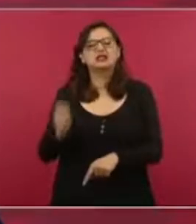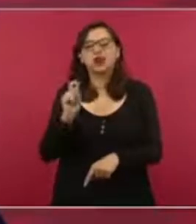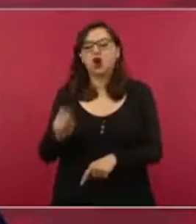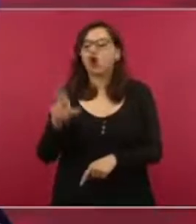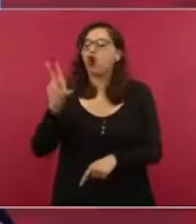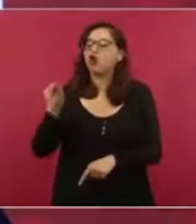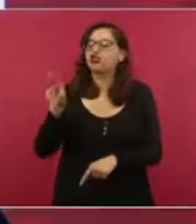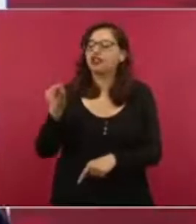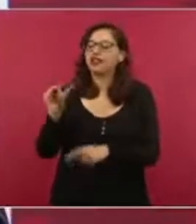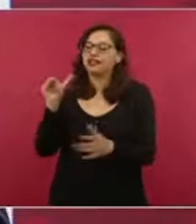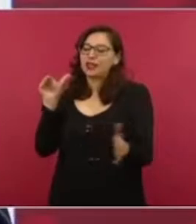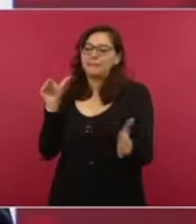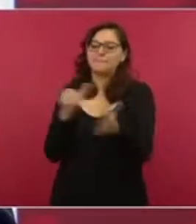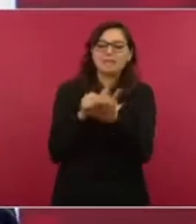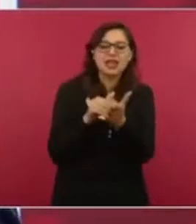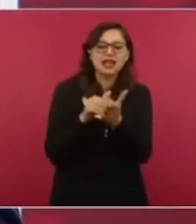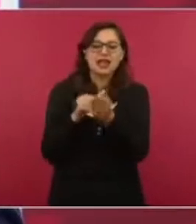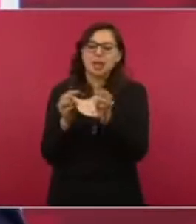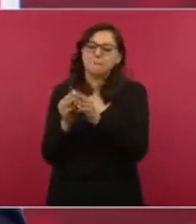80,000 metros cuadrados,